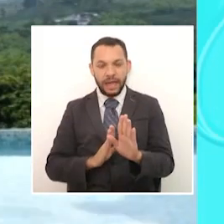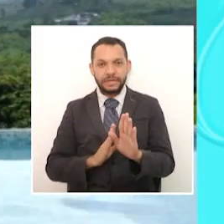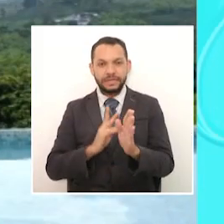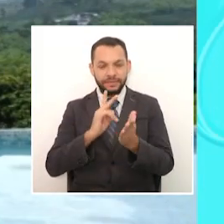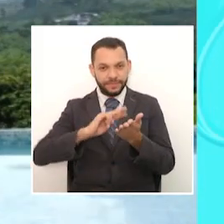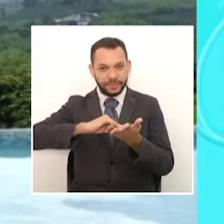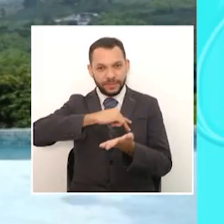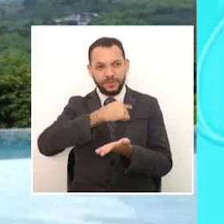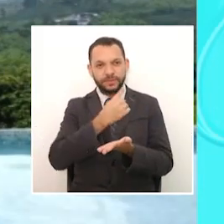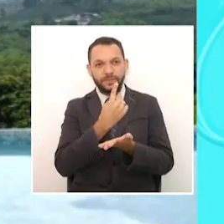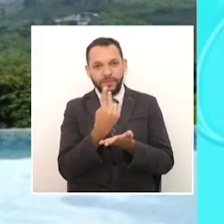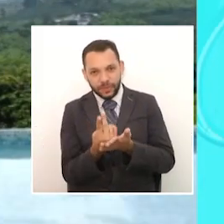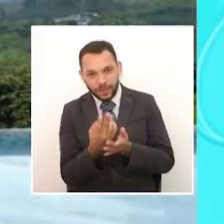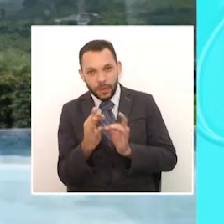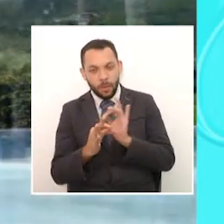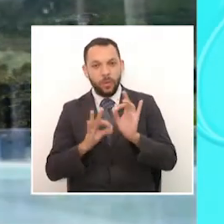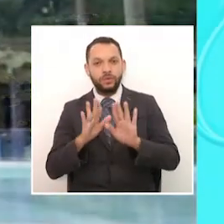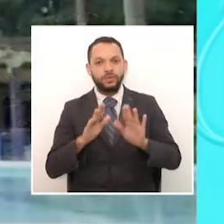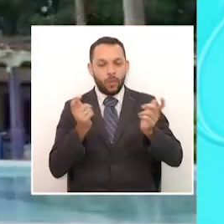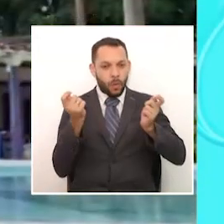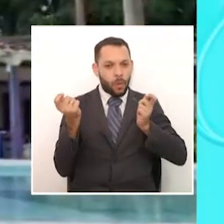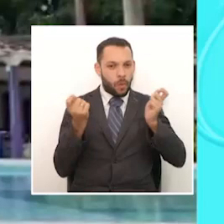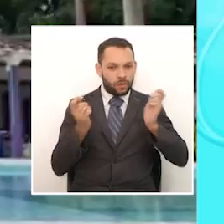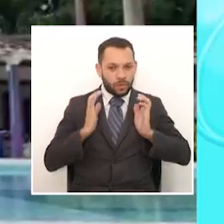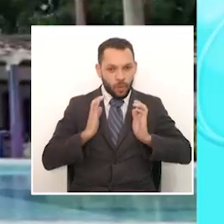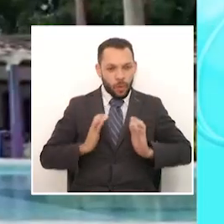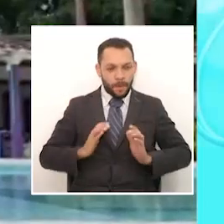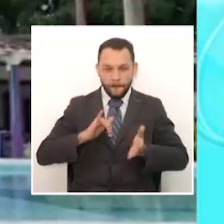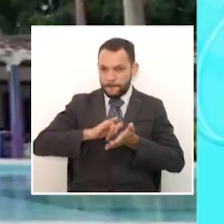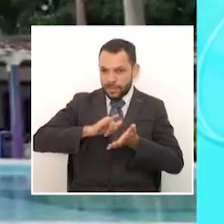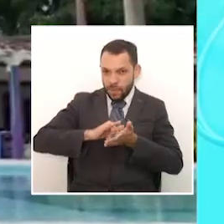bien estirado, bien controlado el cuerpo en esta posición.